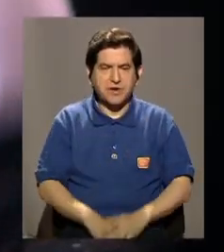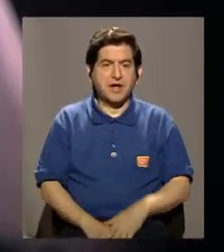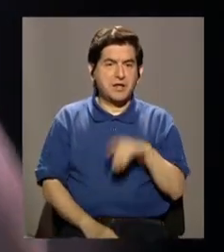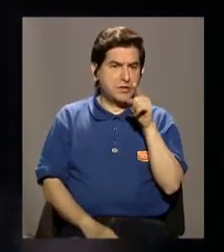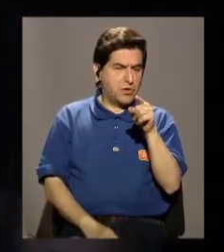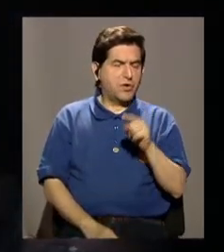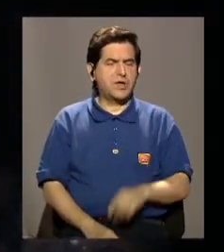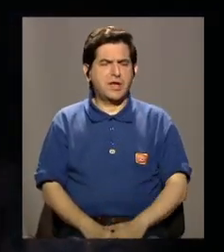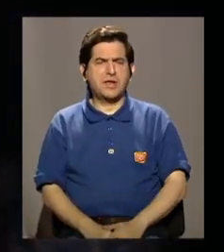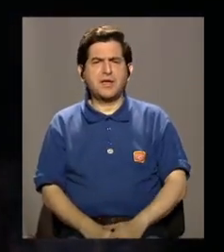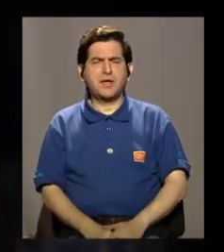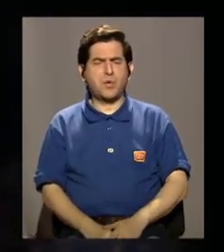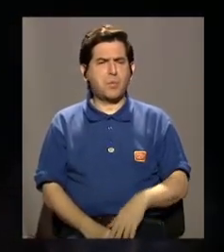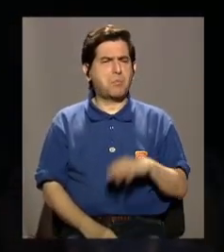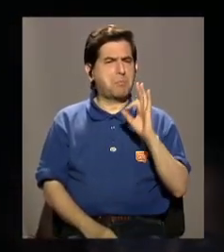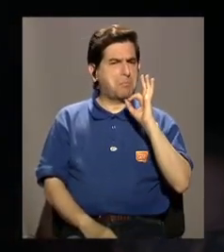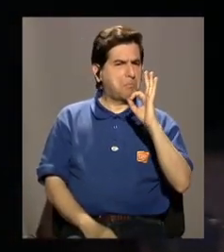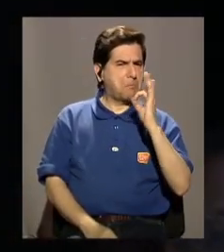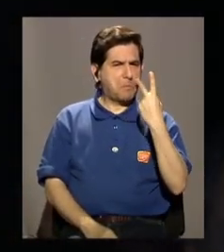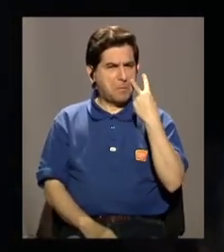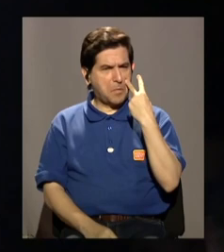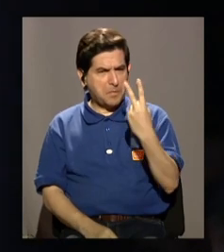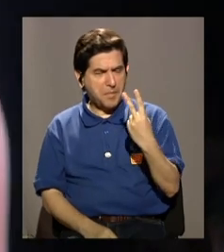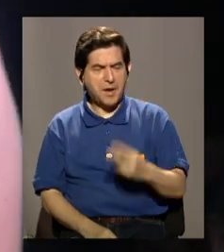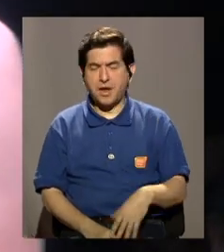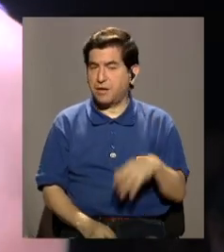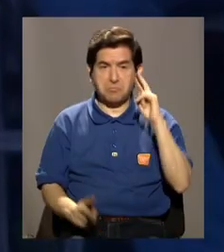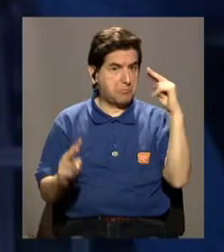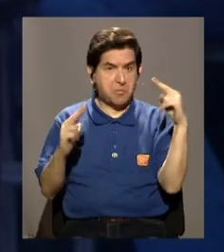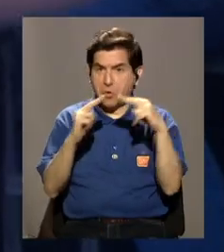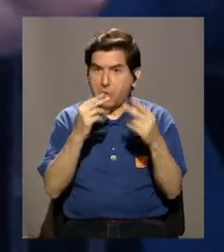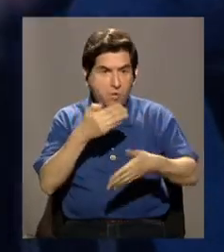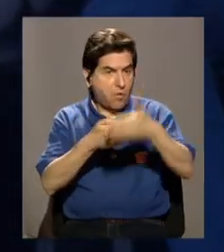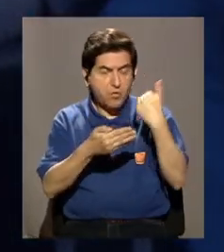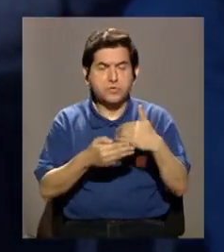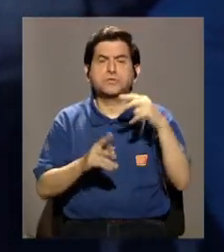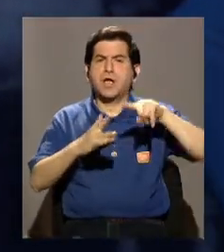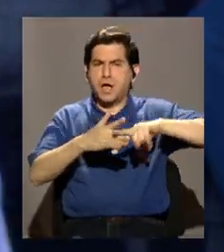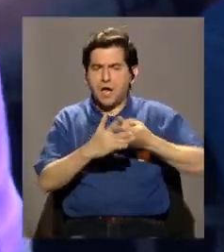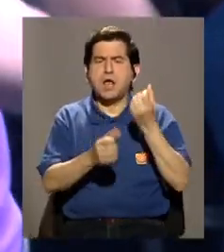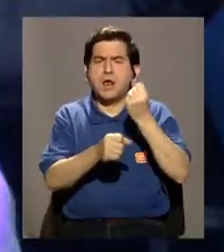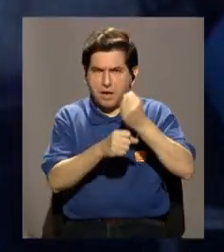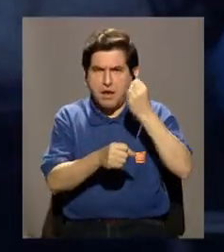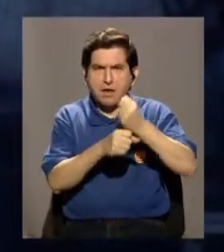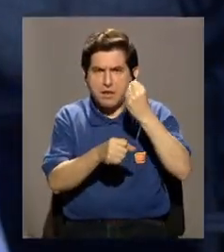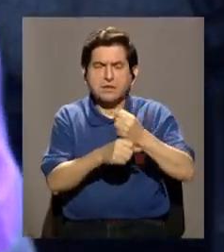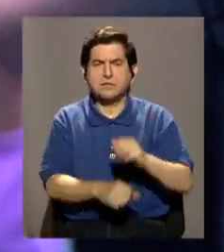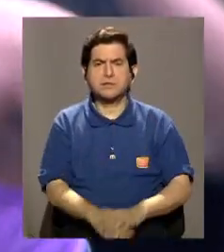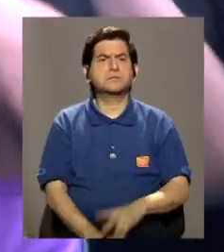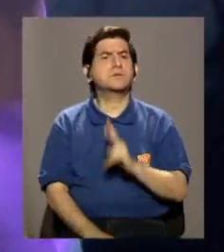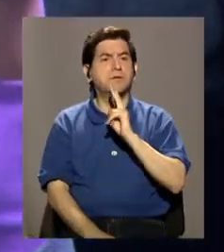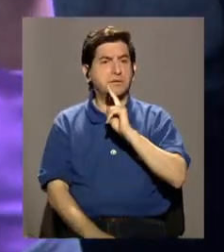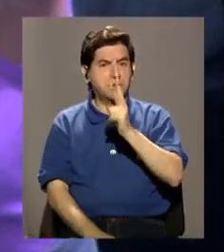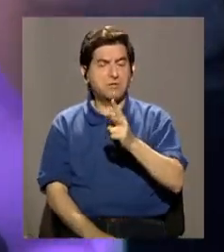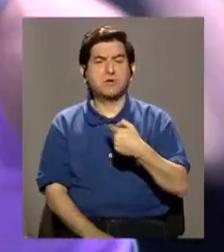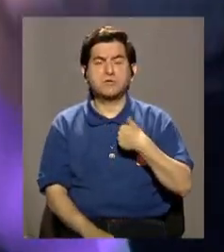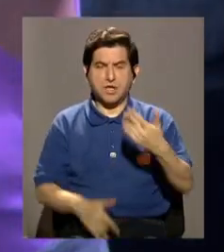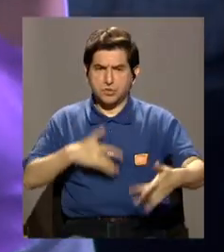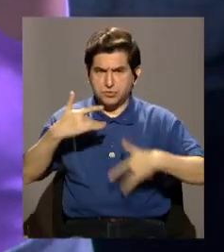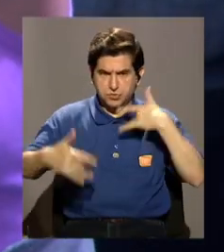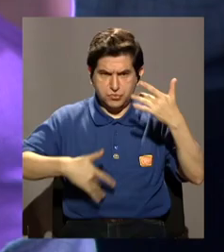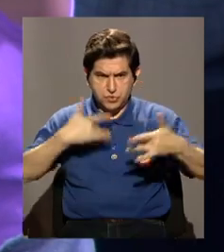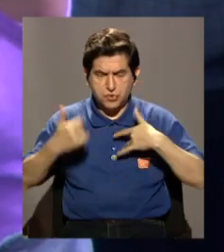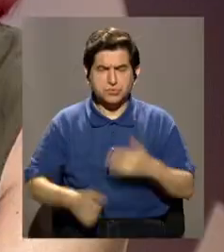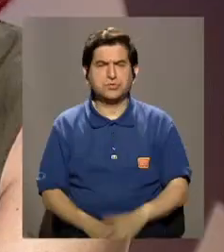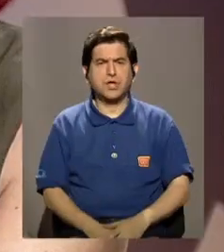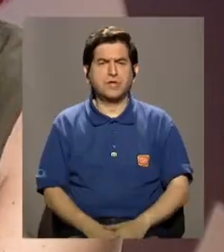encantó no la conocíamos y empezamos a trabajar con ella y la verdad es que yo siento como que hay